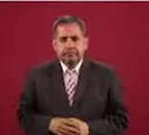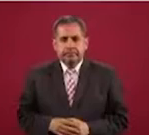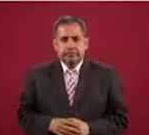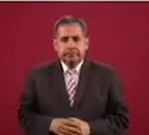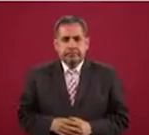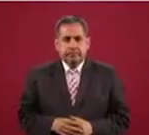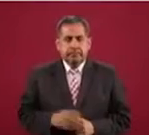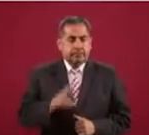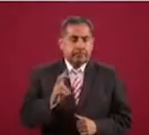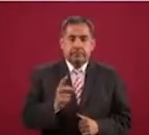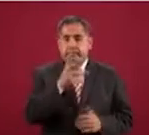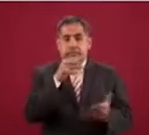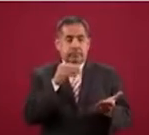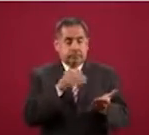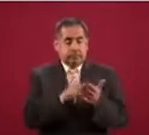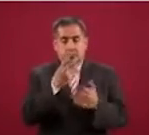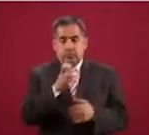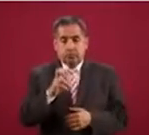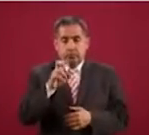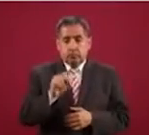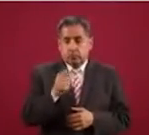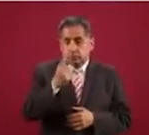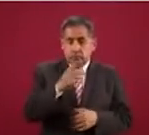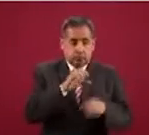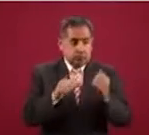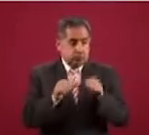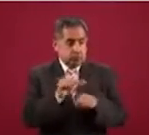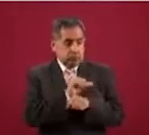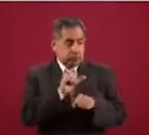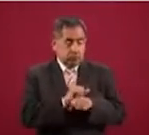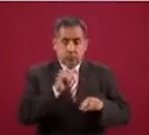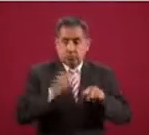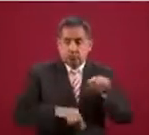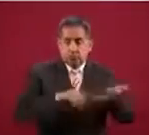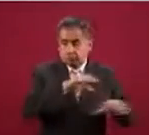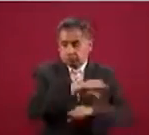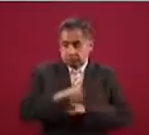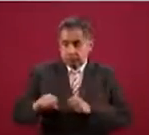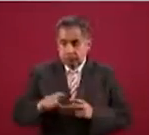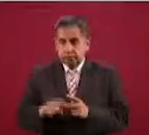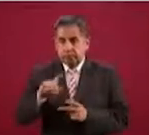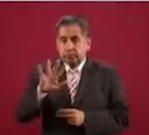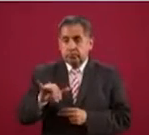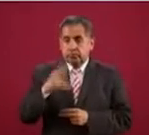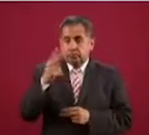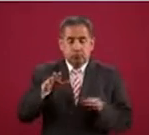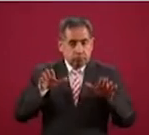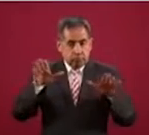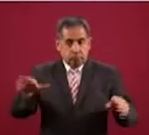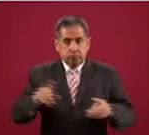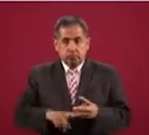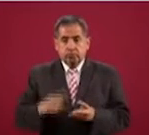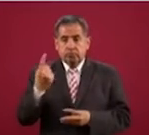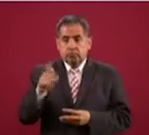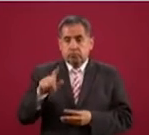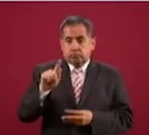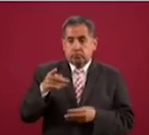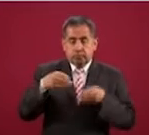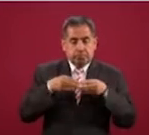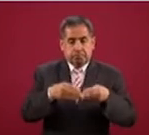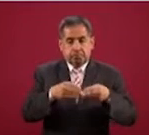334 mil 461 vehículos terrestres 54 aeronaves y 171